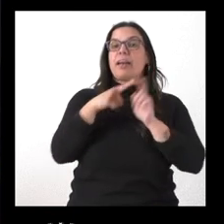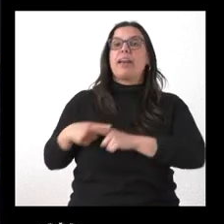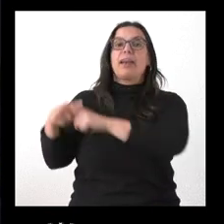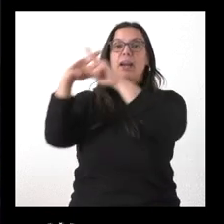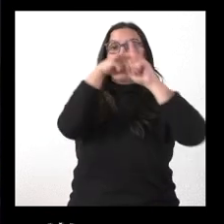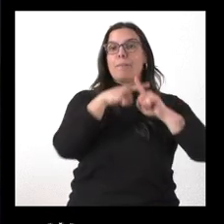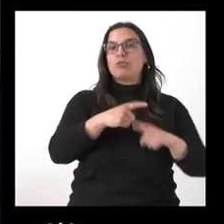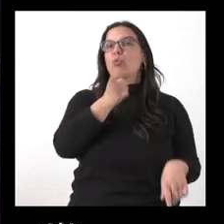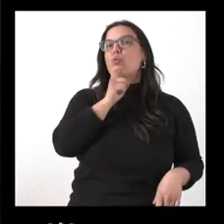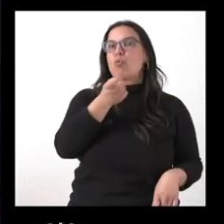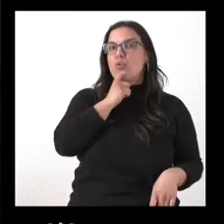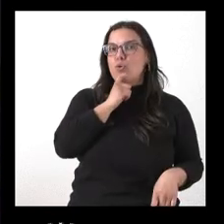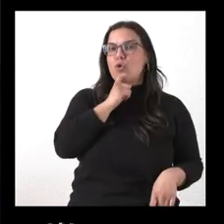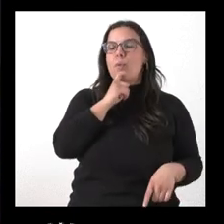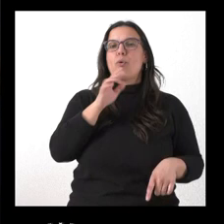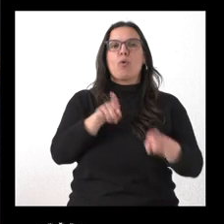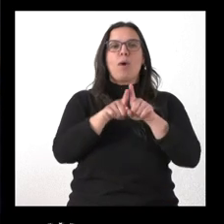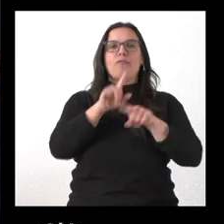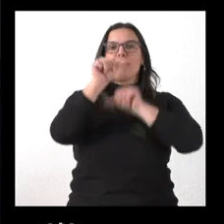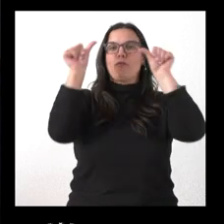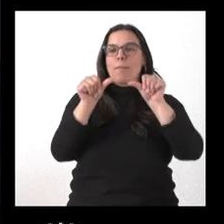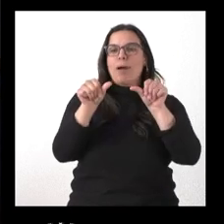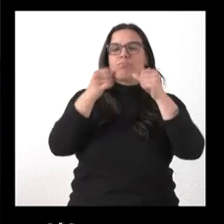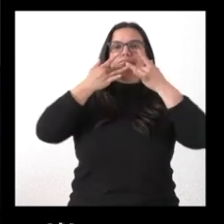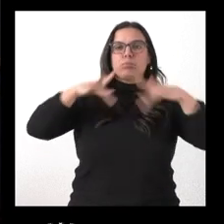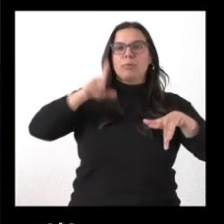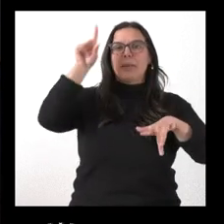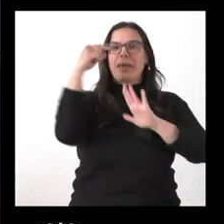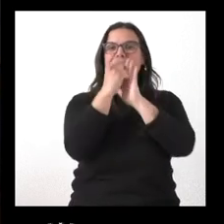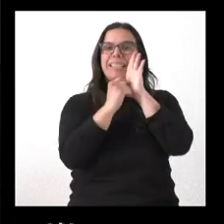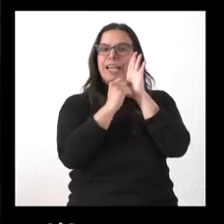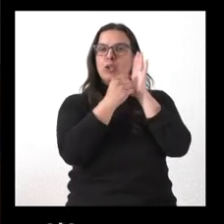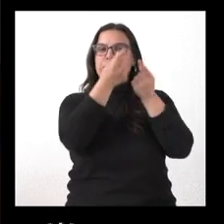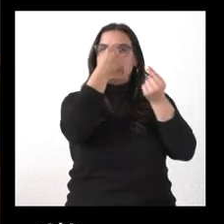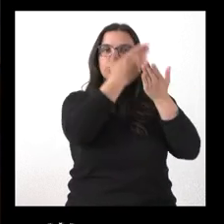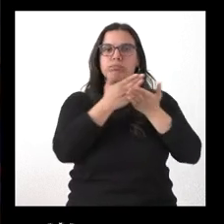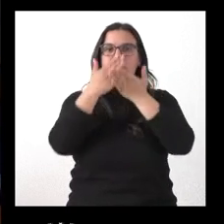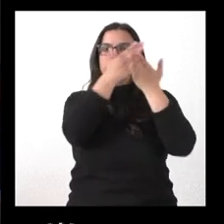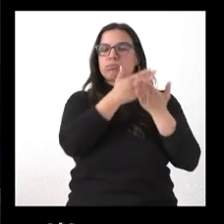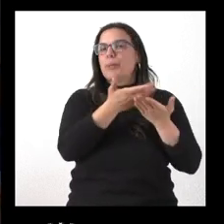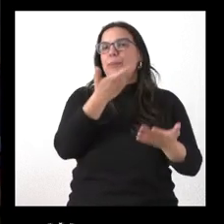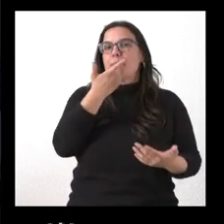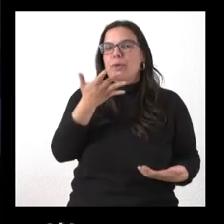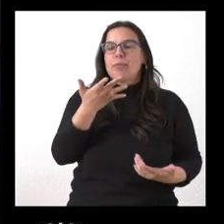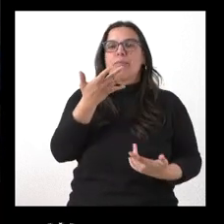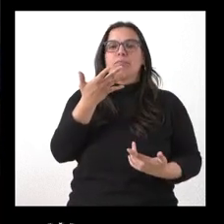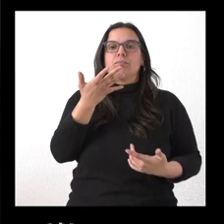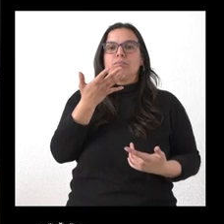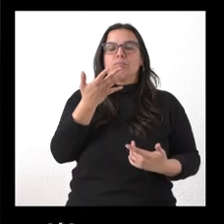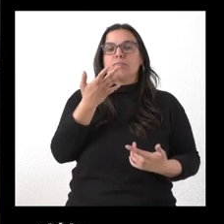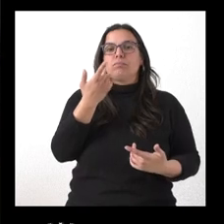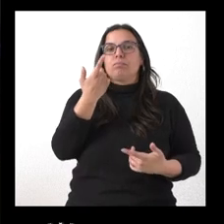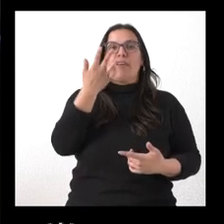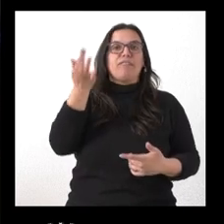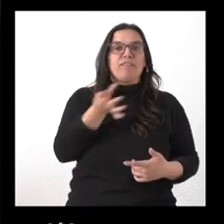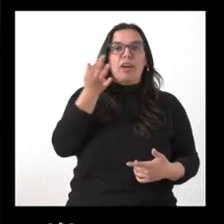la cuantía de manera objetiva y a través de una serie de criterios determinados como puede ser un término fijo puede